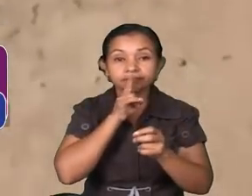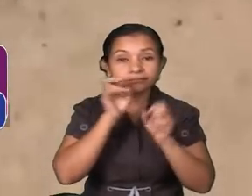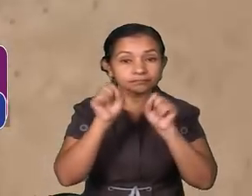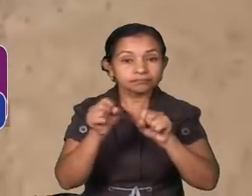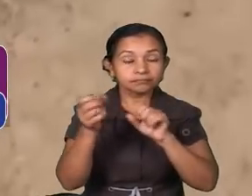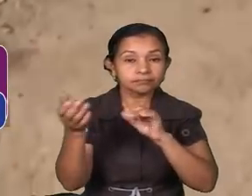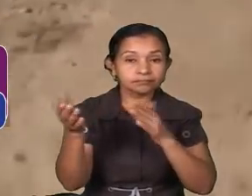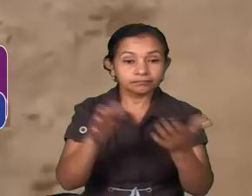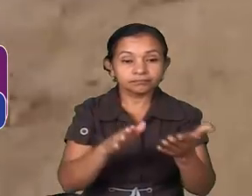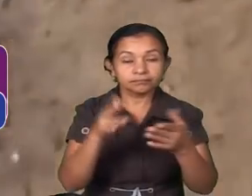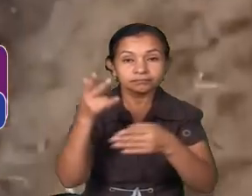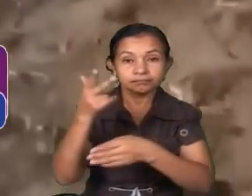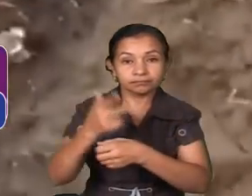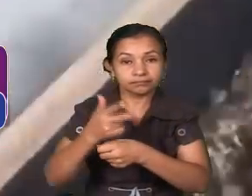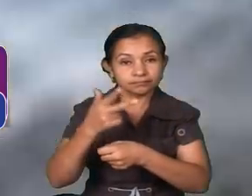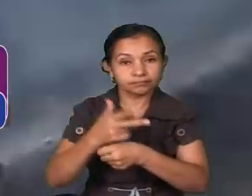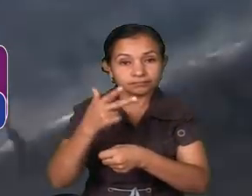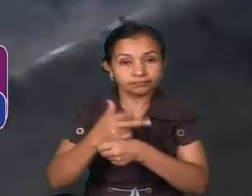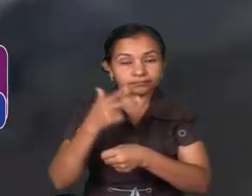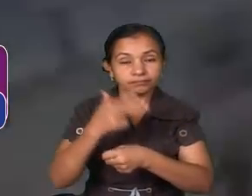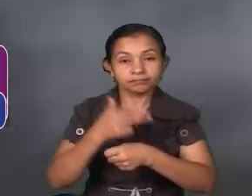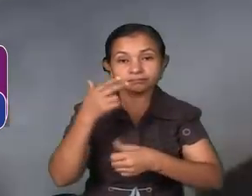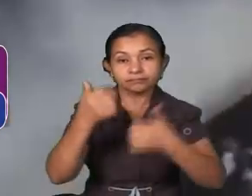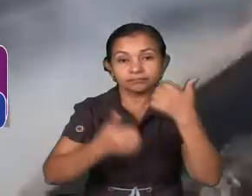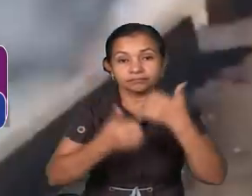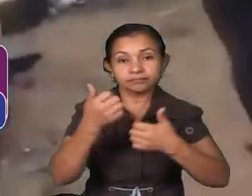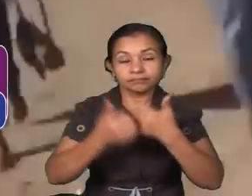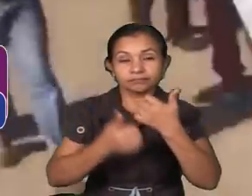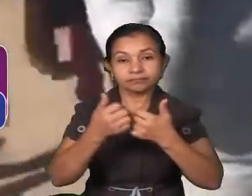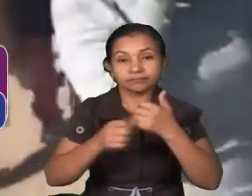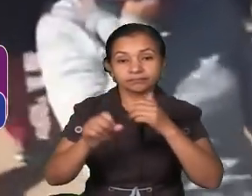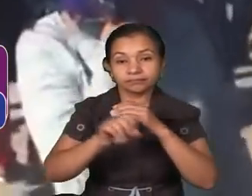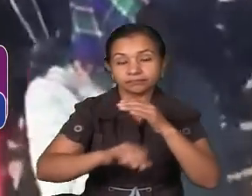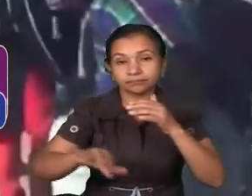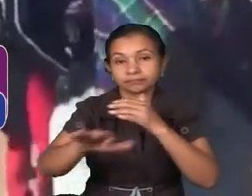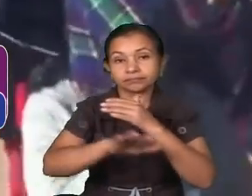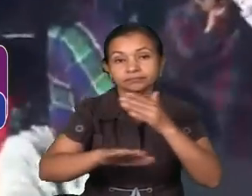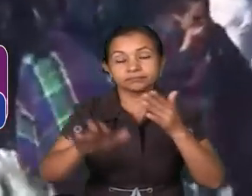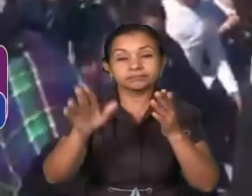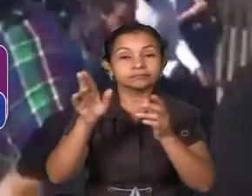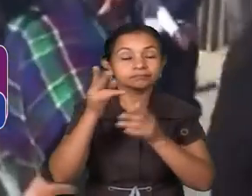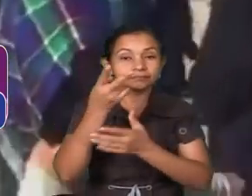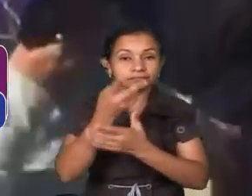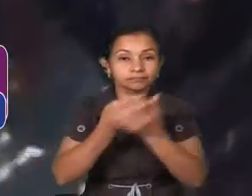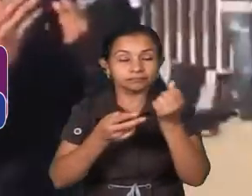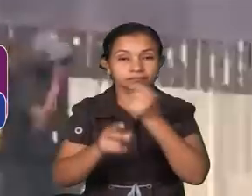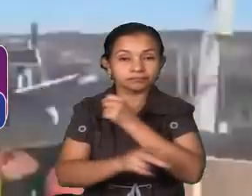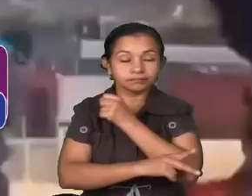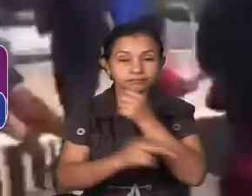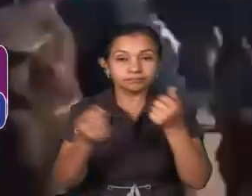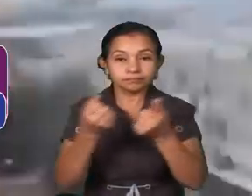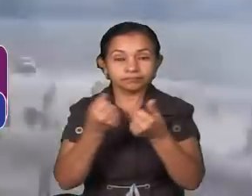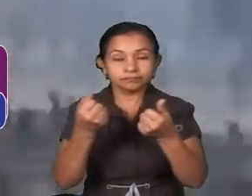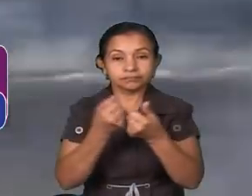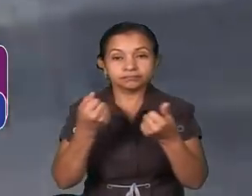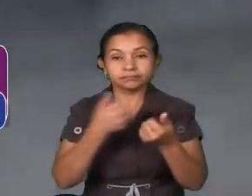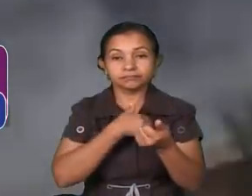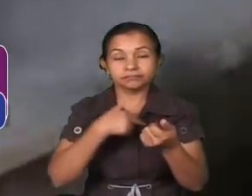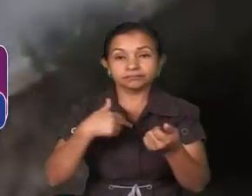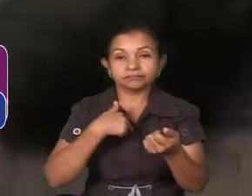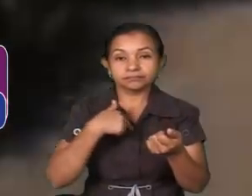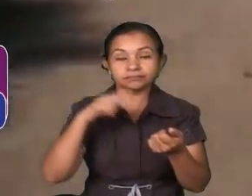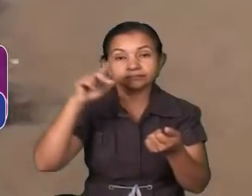en Guatemala, debido a la vulnerabilidad del tejido social que existe en ese país por la violencia desatada,